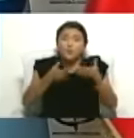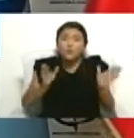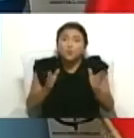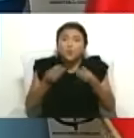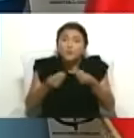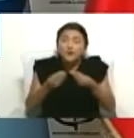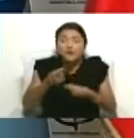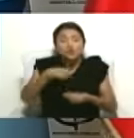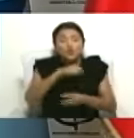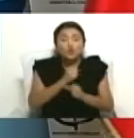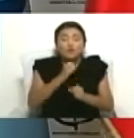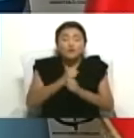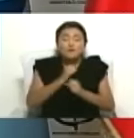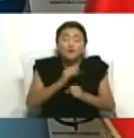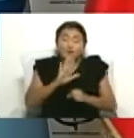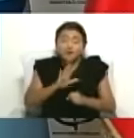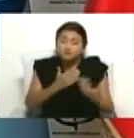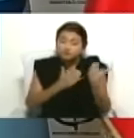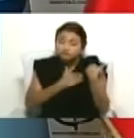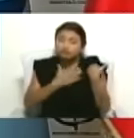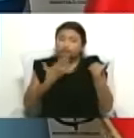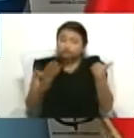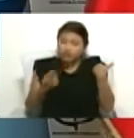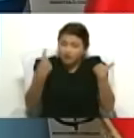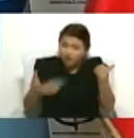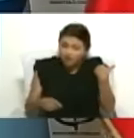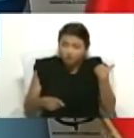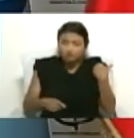hagamos lo que nos corresponde hacer en este momento.